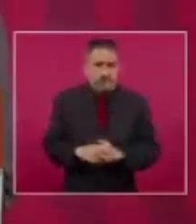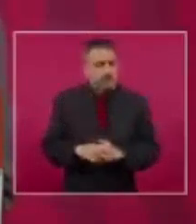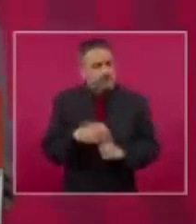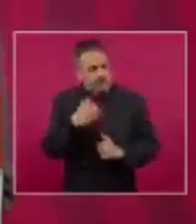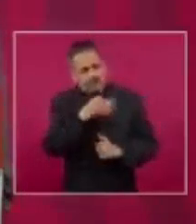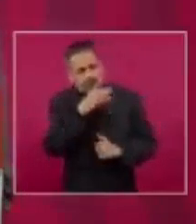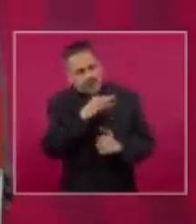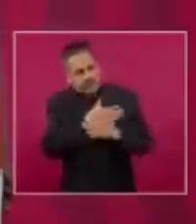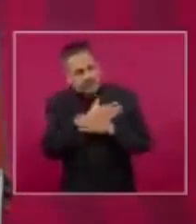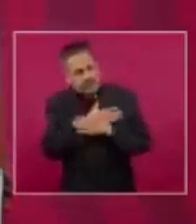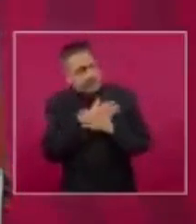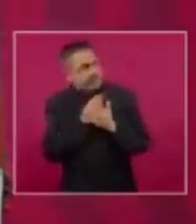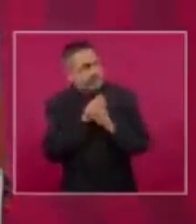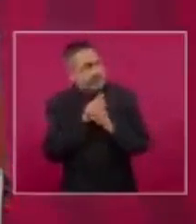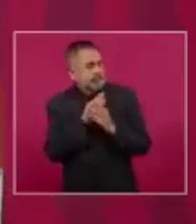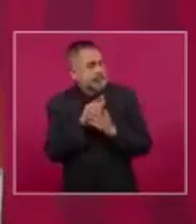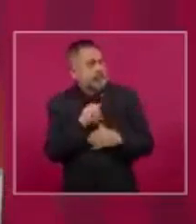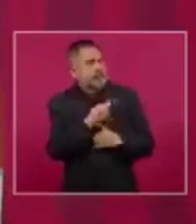celebrar.